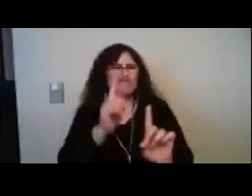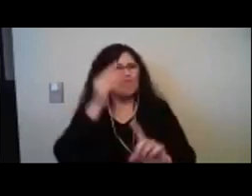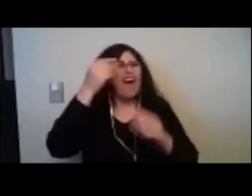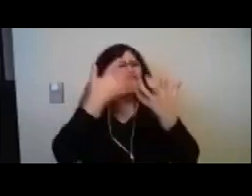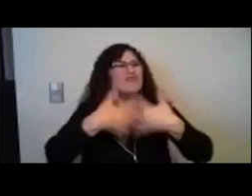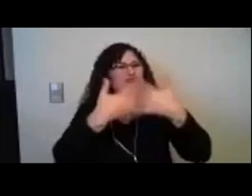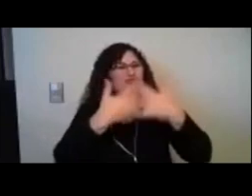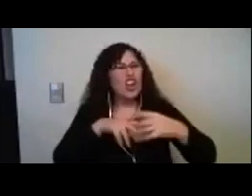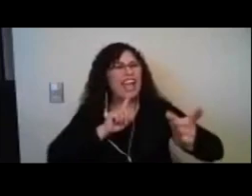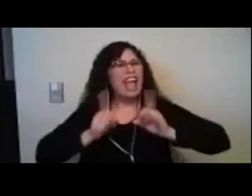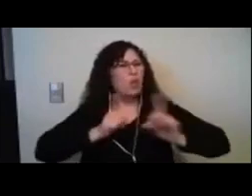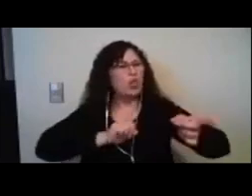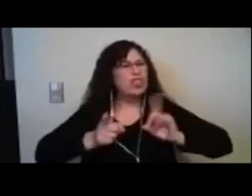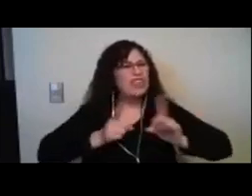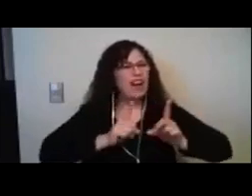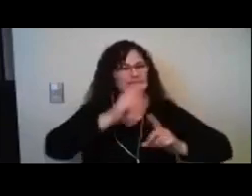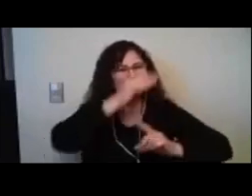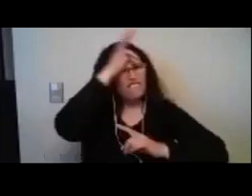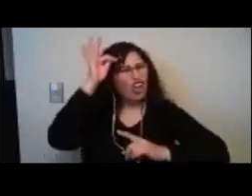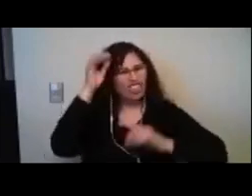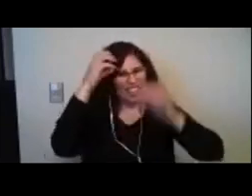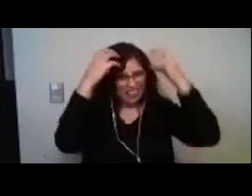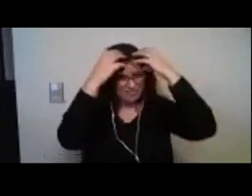bien ejecutivas del lóbulo frontal, ¿ya?